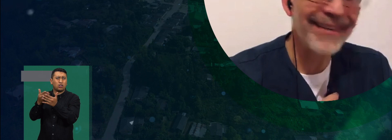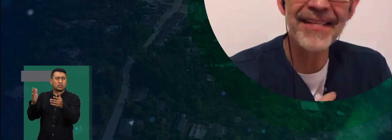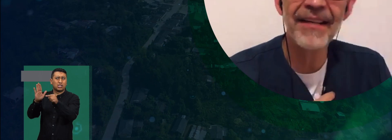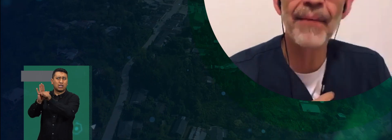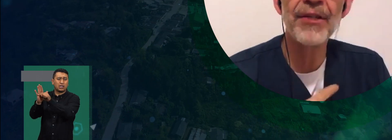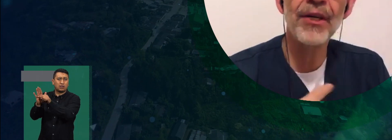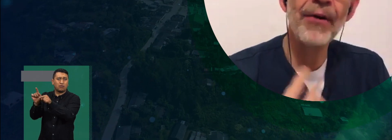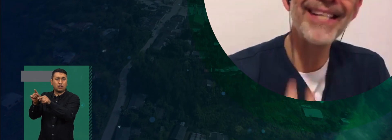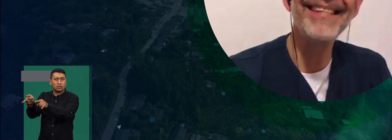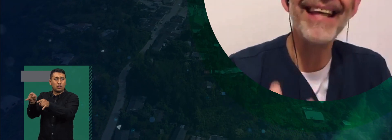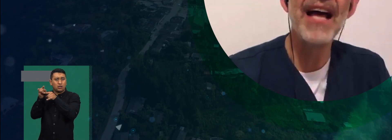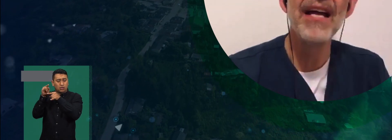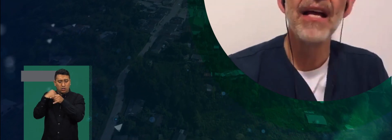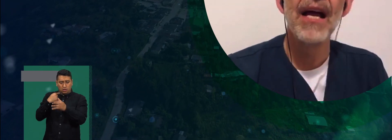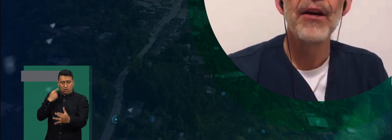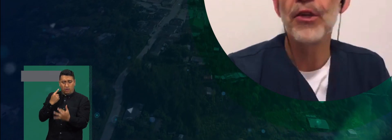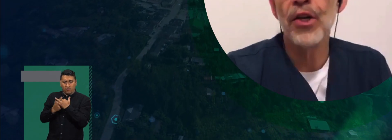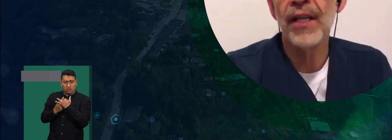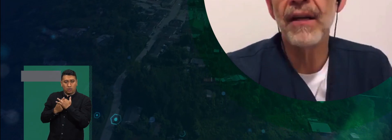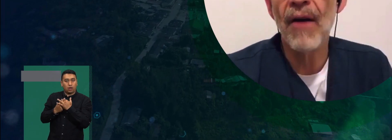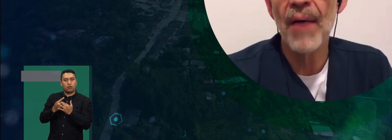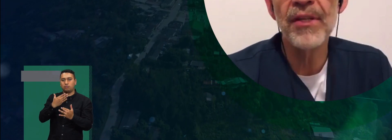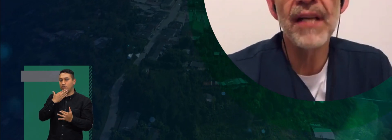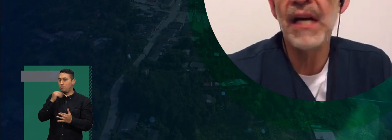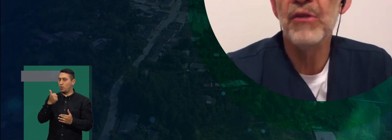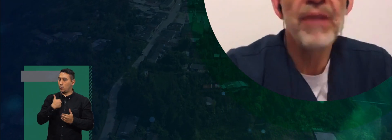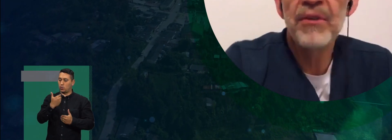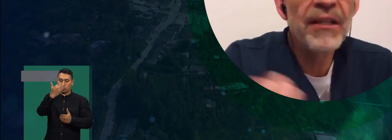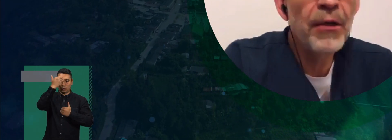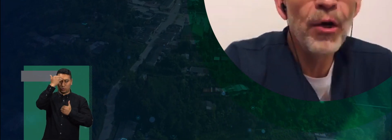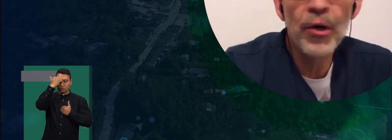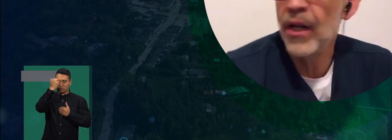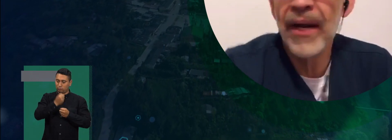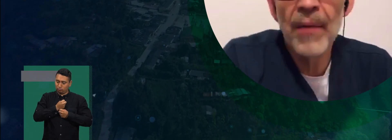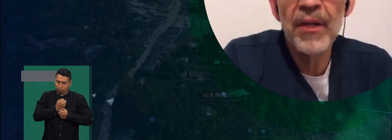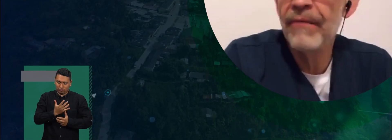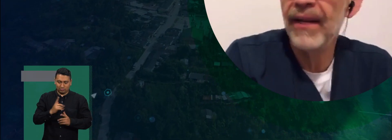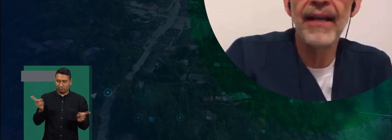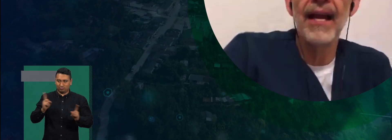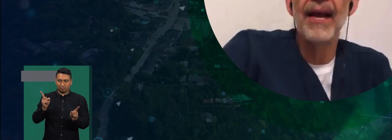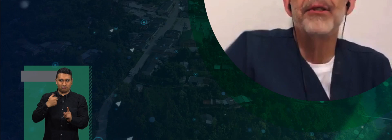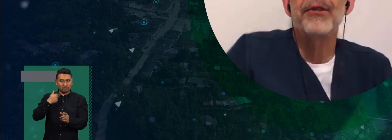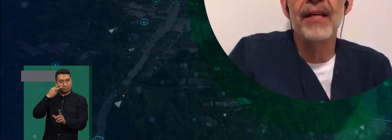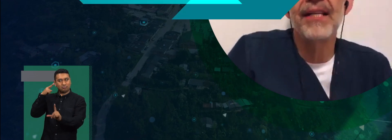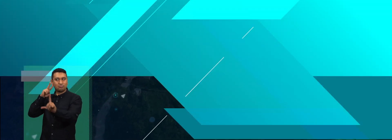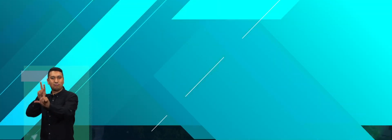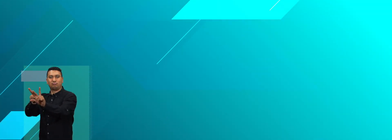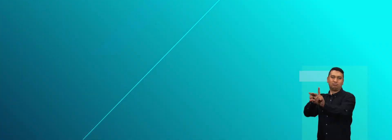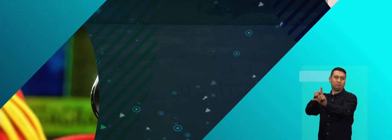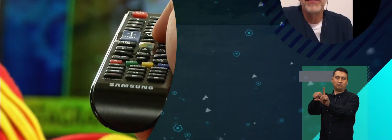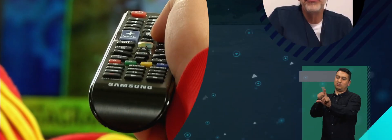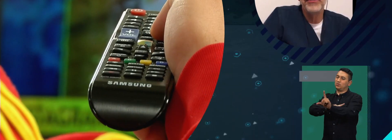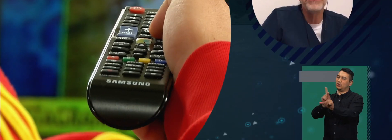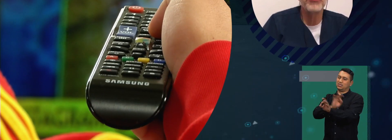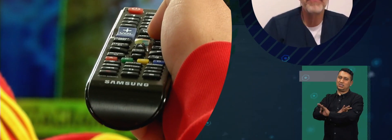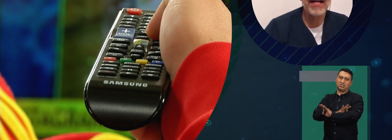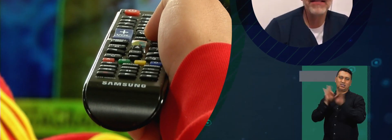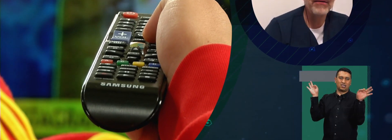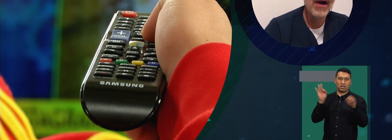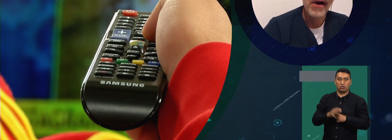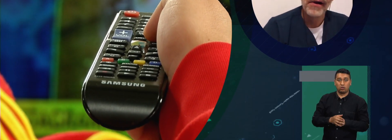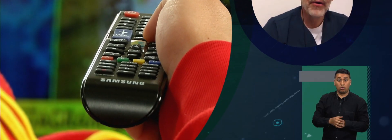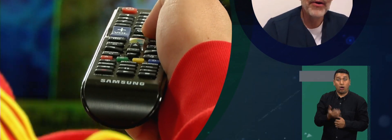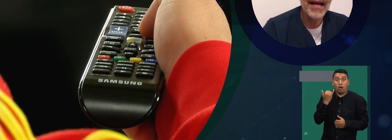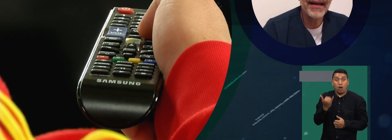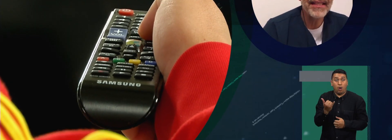soltar cierta presión a honestidad. Nosotros los que trabajamos en salud vemos el dolor de una manera muy diferente que la persona que está en su casa. Las noticias hoy